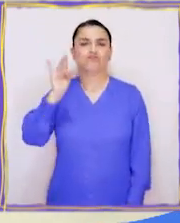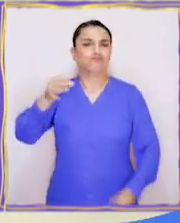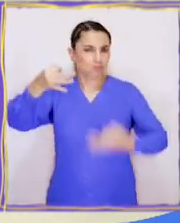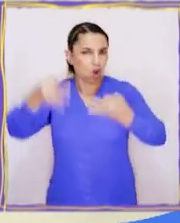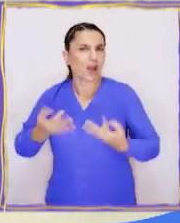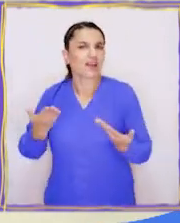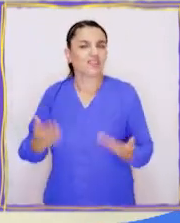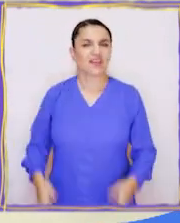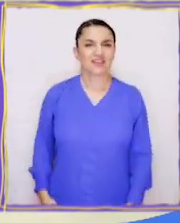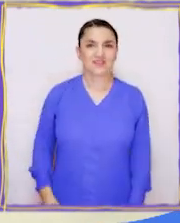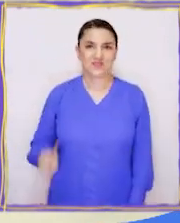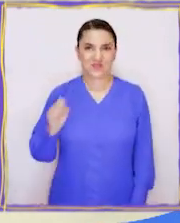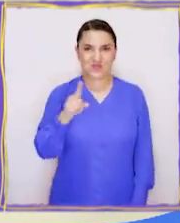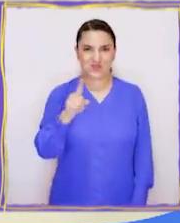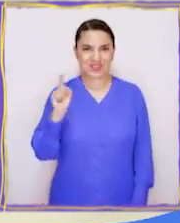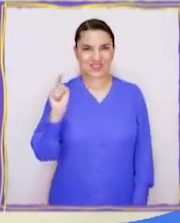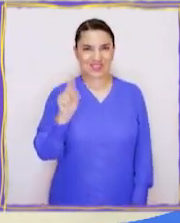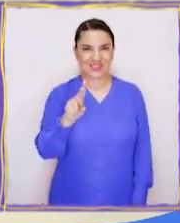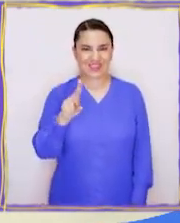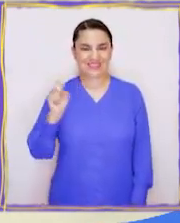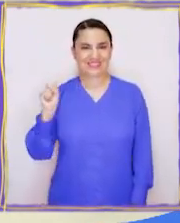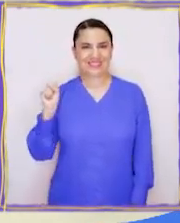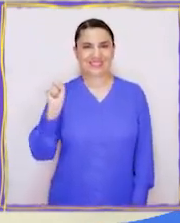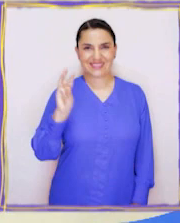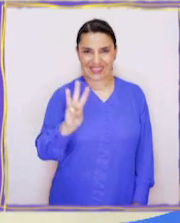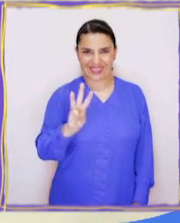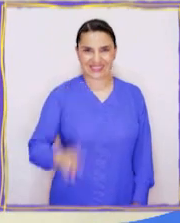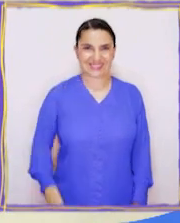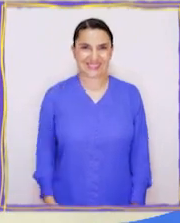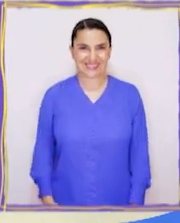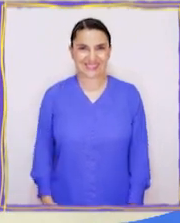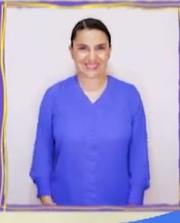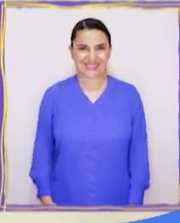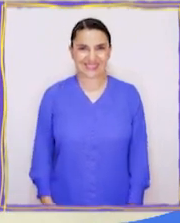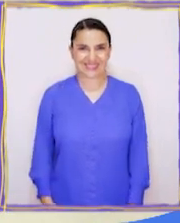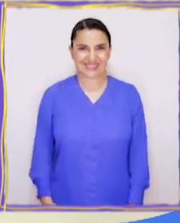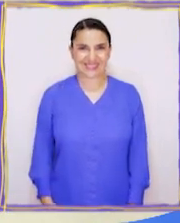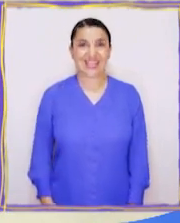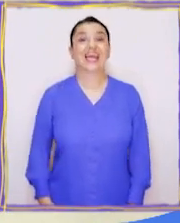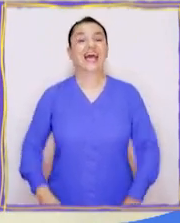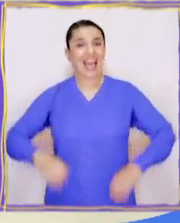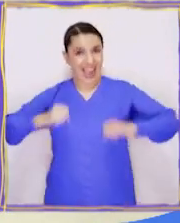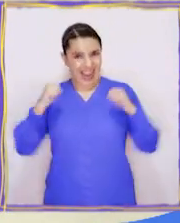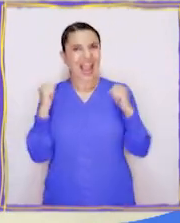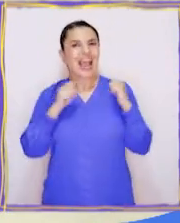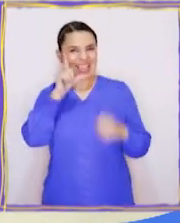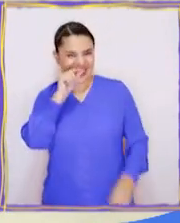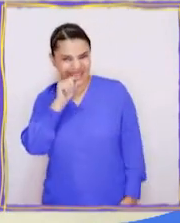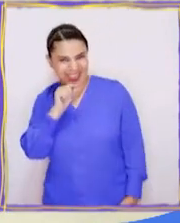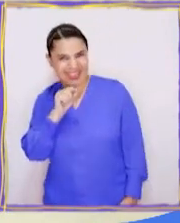alternativa que crees correcta. A la una, a las dos y a las tres. ¡Gallina!